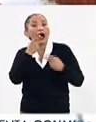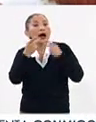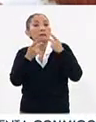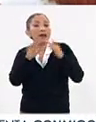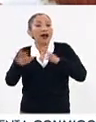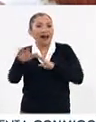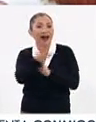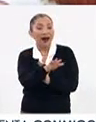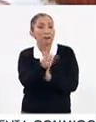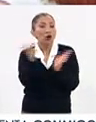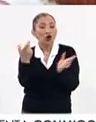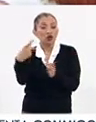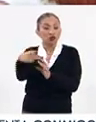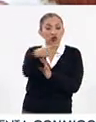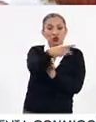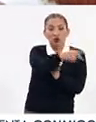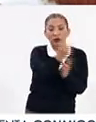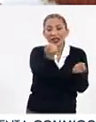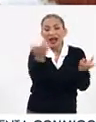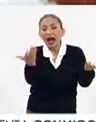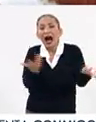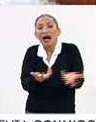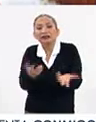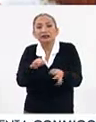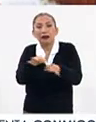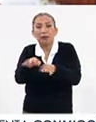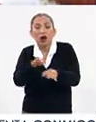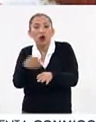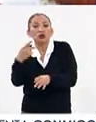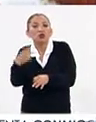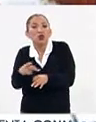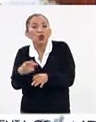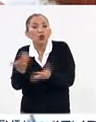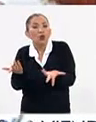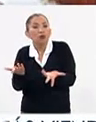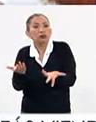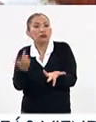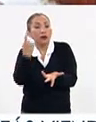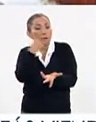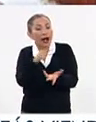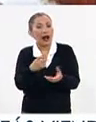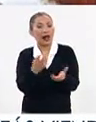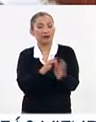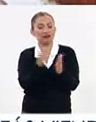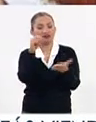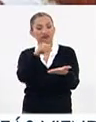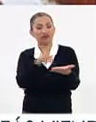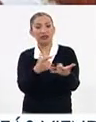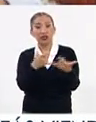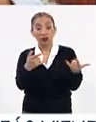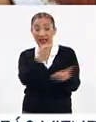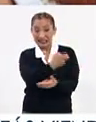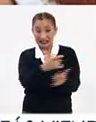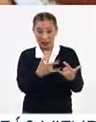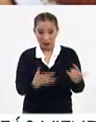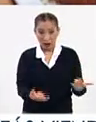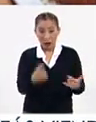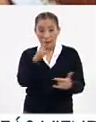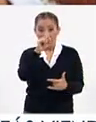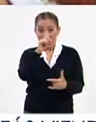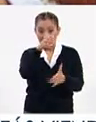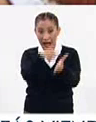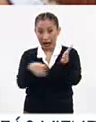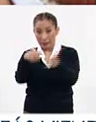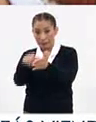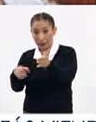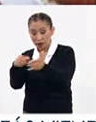ellos por el oficio que representan o la calidad que tienen en la novela. Es una novela que en 20 capítulos